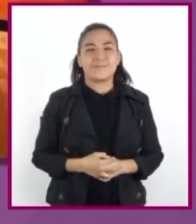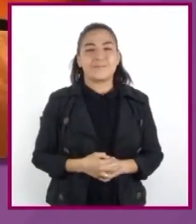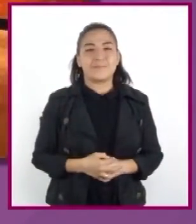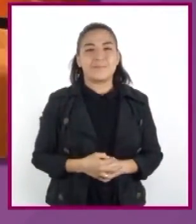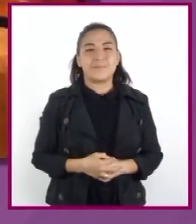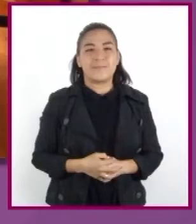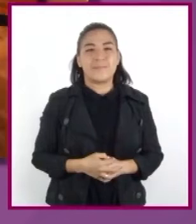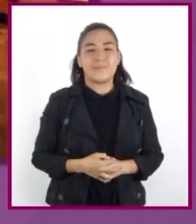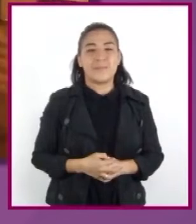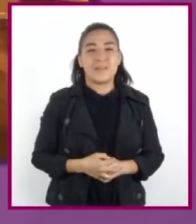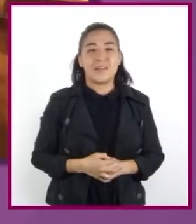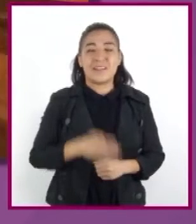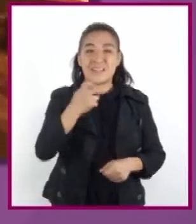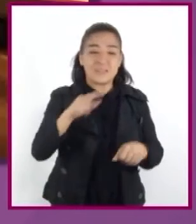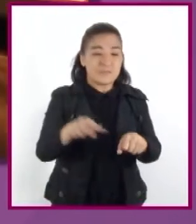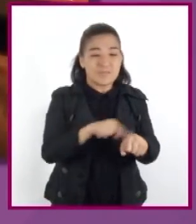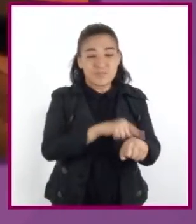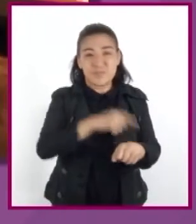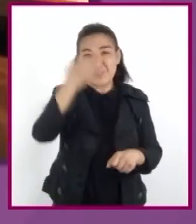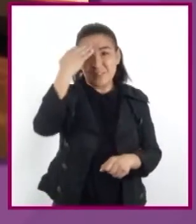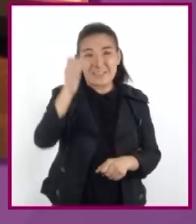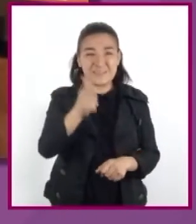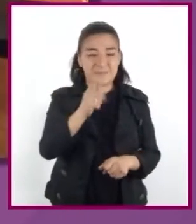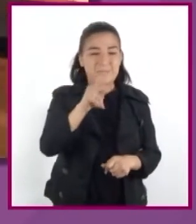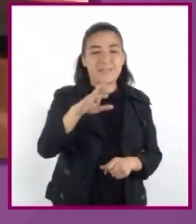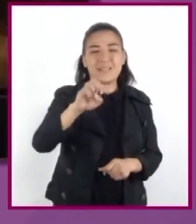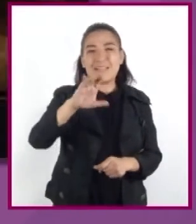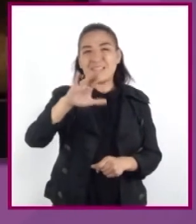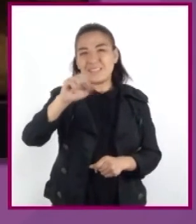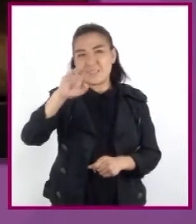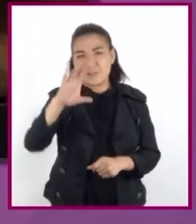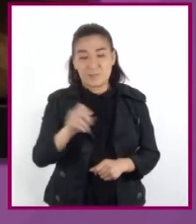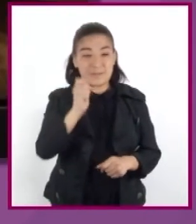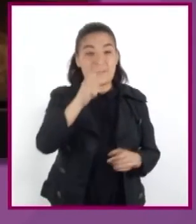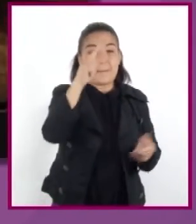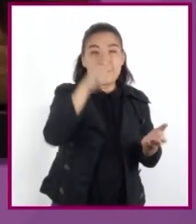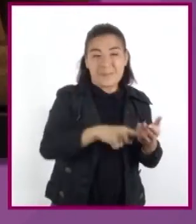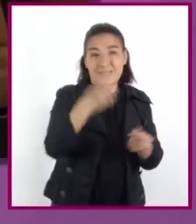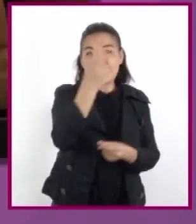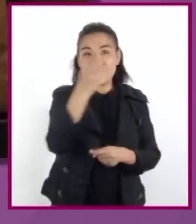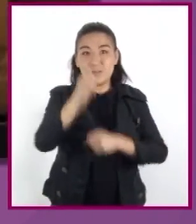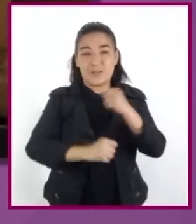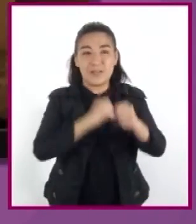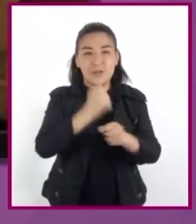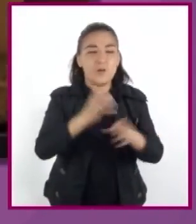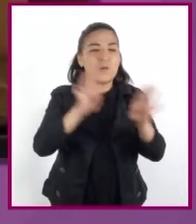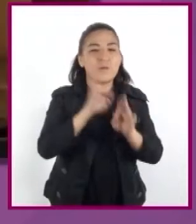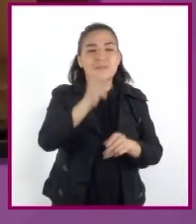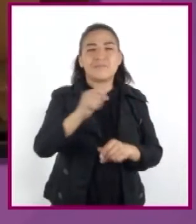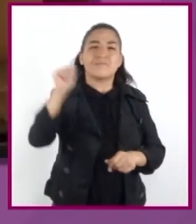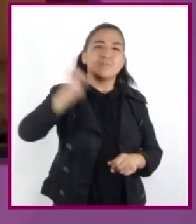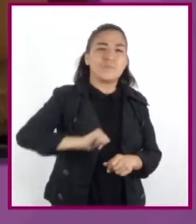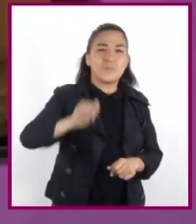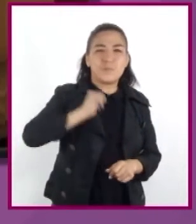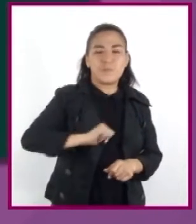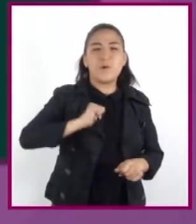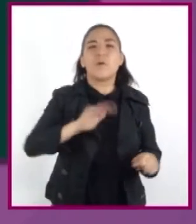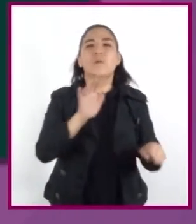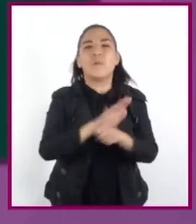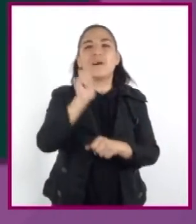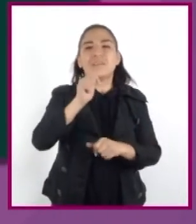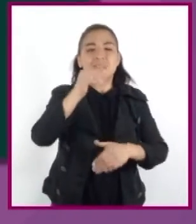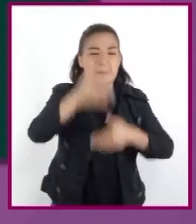Durante la fase temprana del preclásico, que duró 1300 años, prosperaron sociedades tribales de una relativa